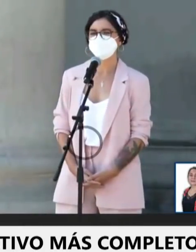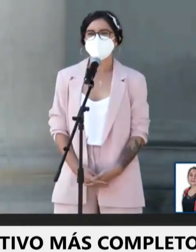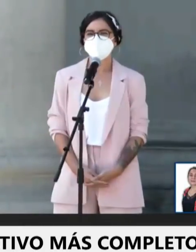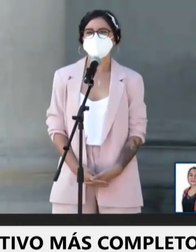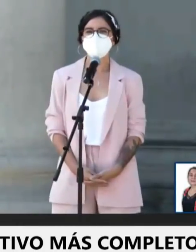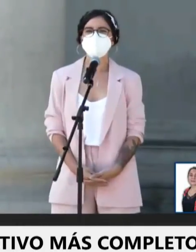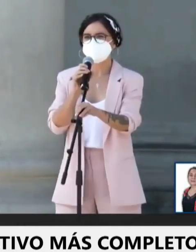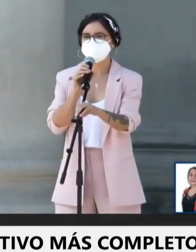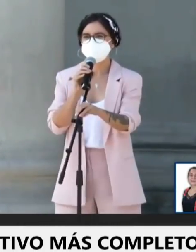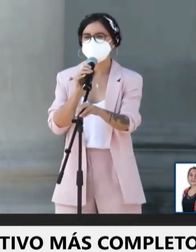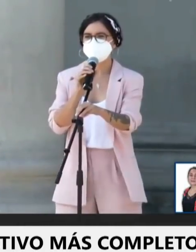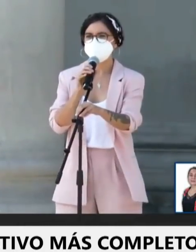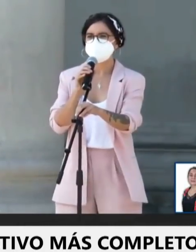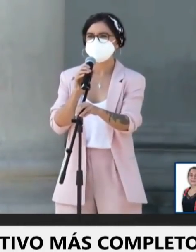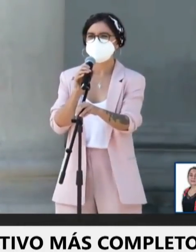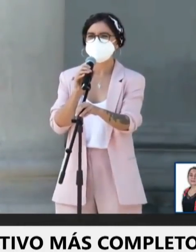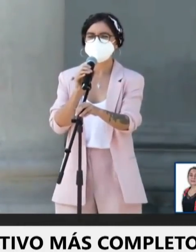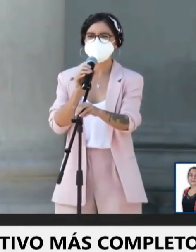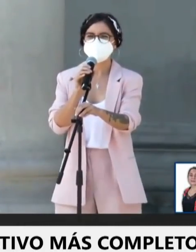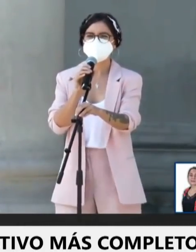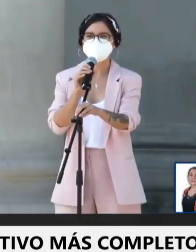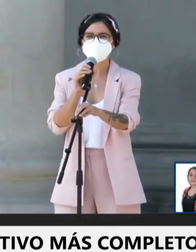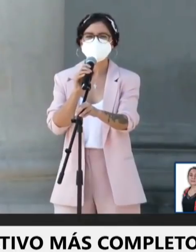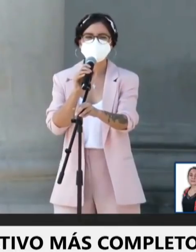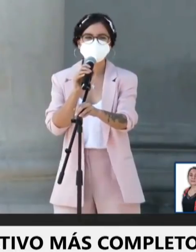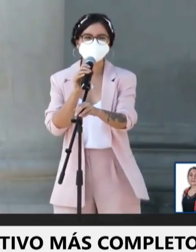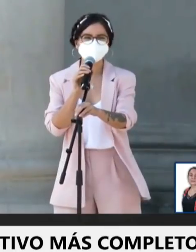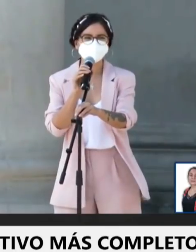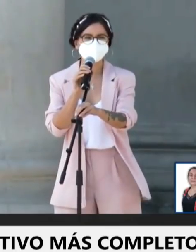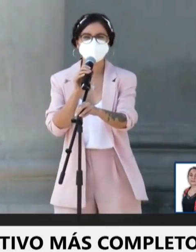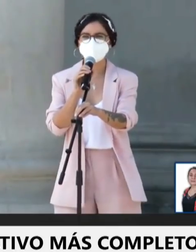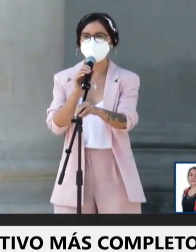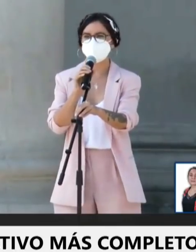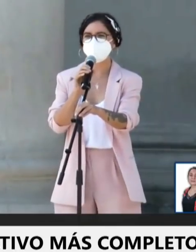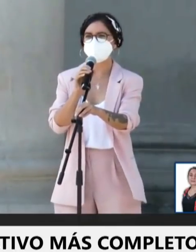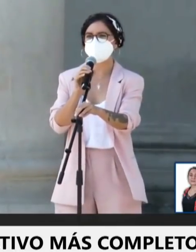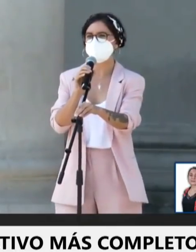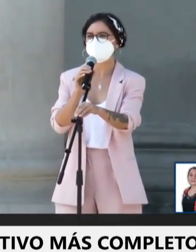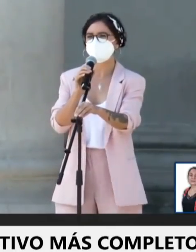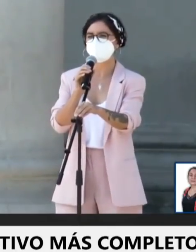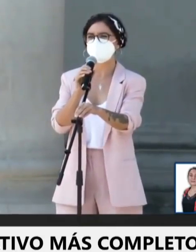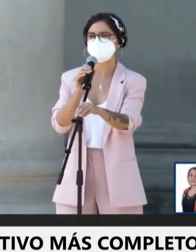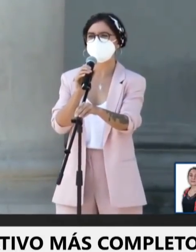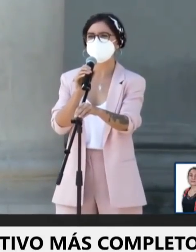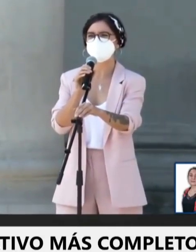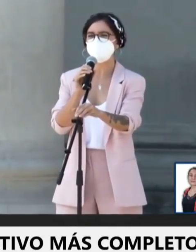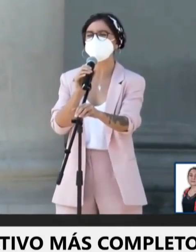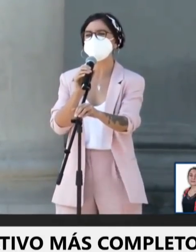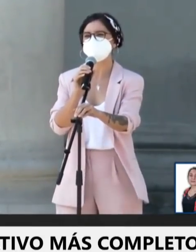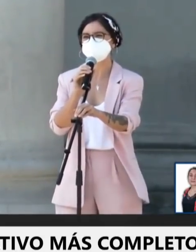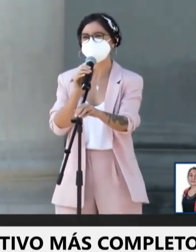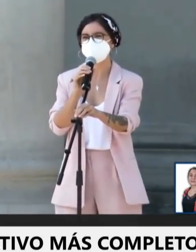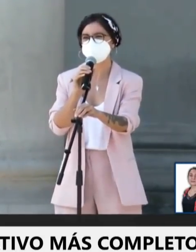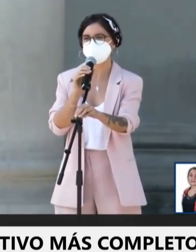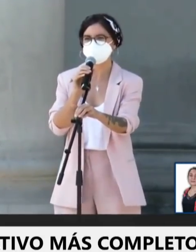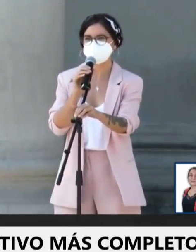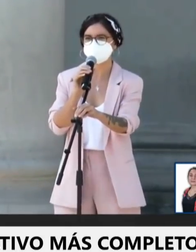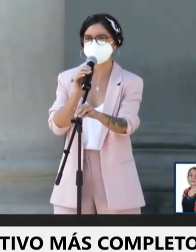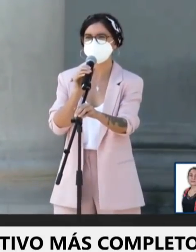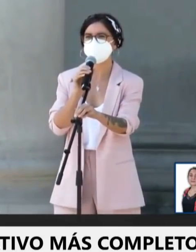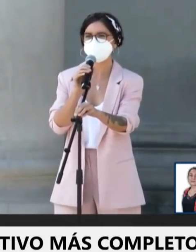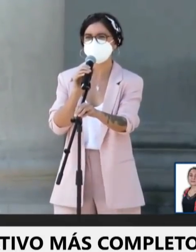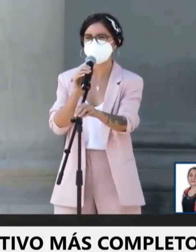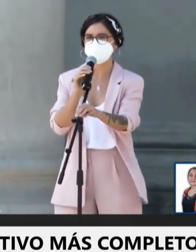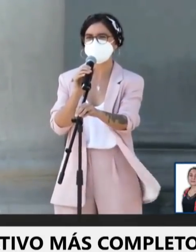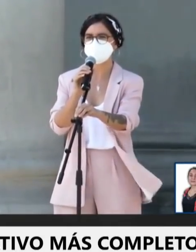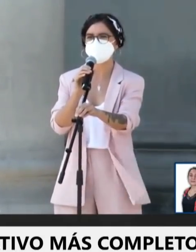vez Mario Marcel sería más cauto en impulsarlas, porque lo decía, por ejemplo, el experto Joseph Ramos, tiene que controlar la